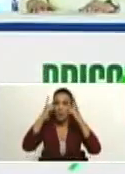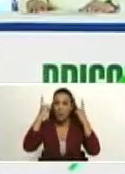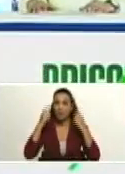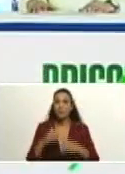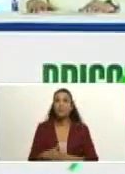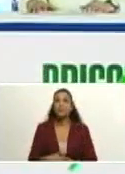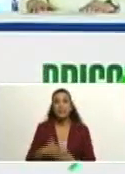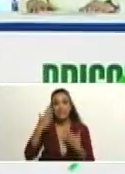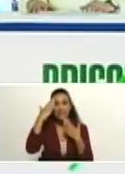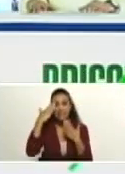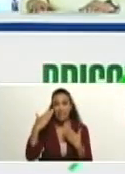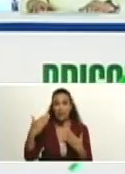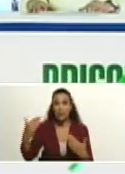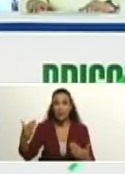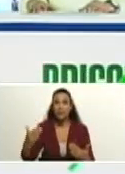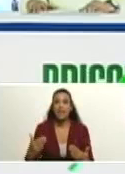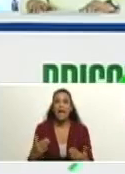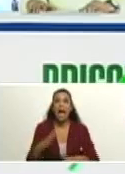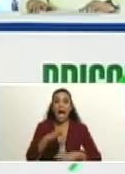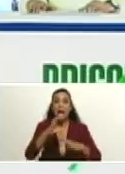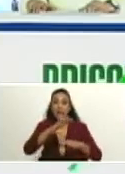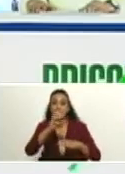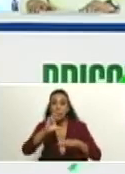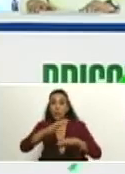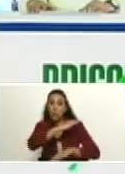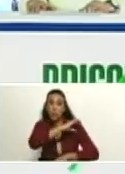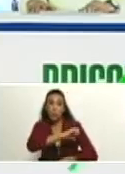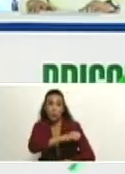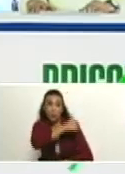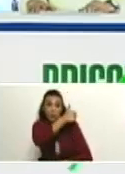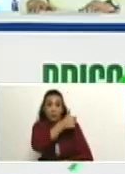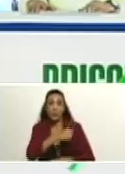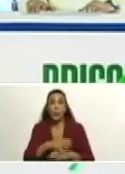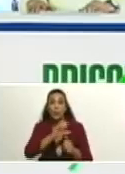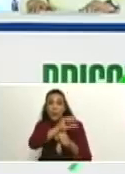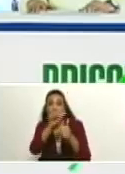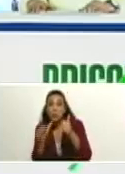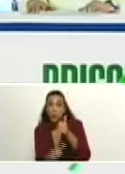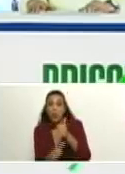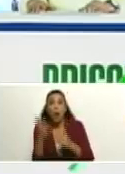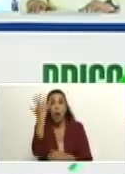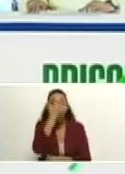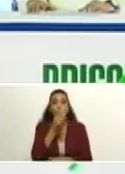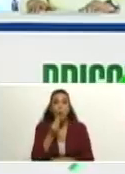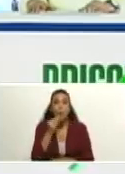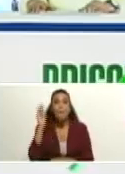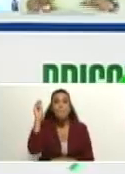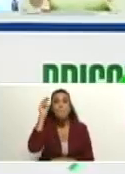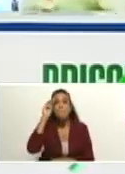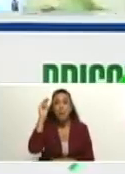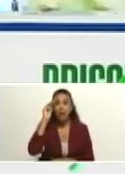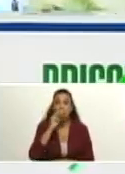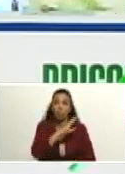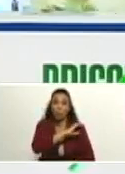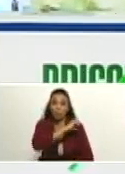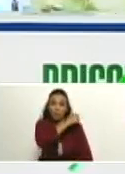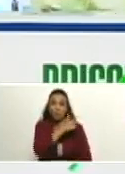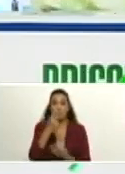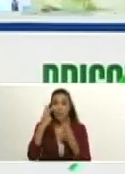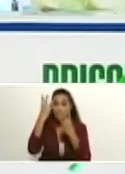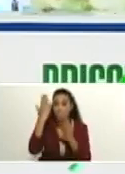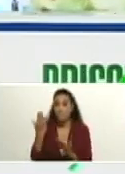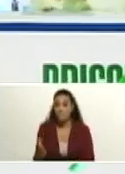Ya saludé a su director Edwin Sánchez, joven maestro,